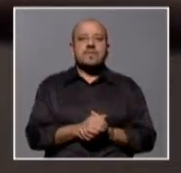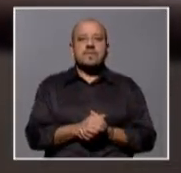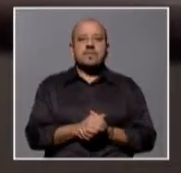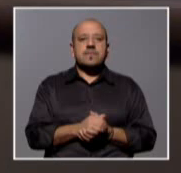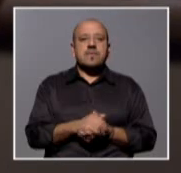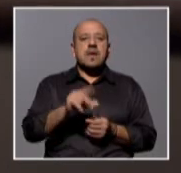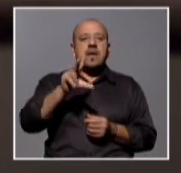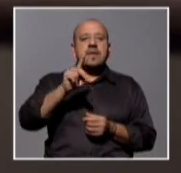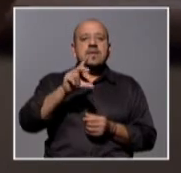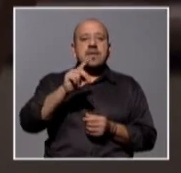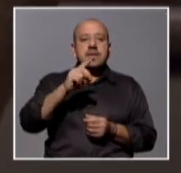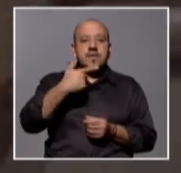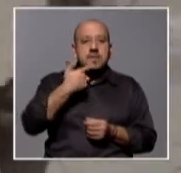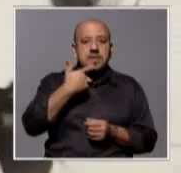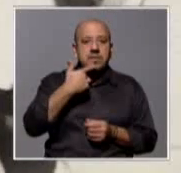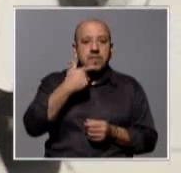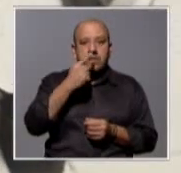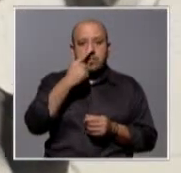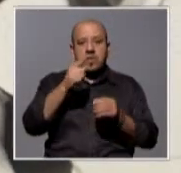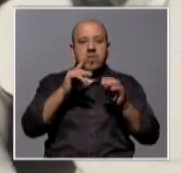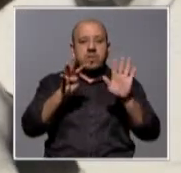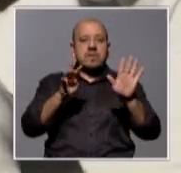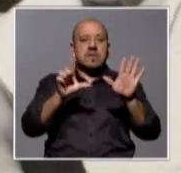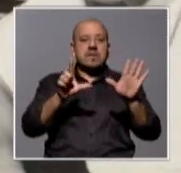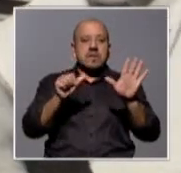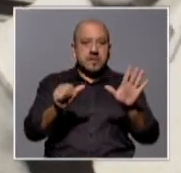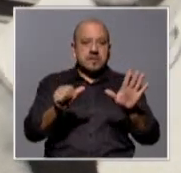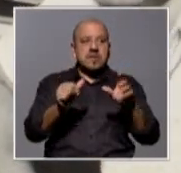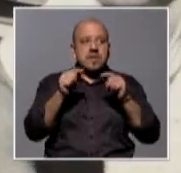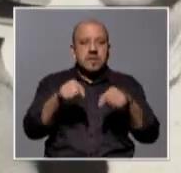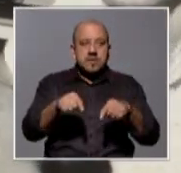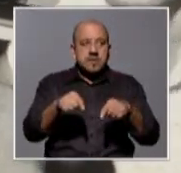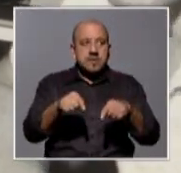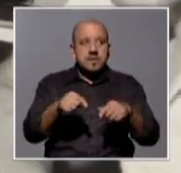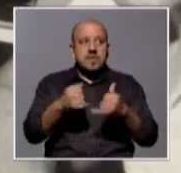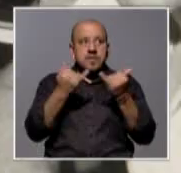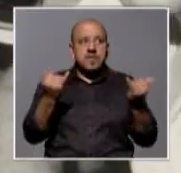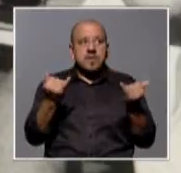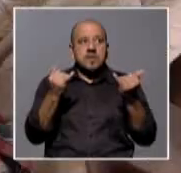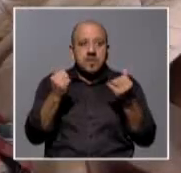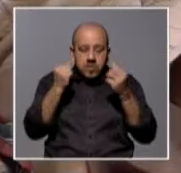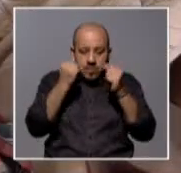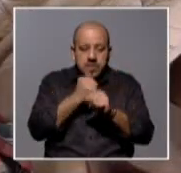el 30 de septiembre de 1976, ese día nosotros nos levantamos,